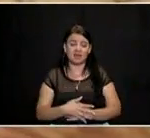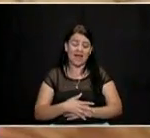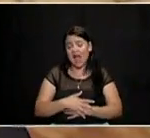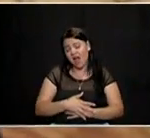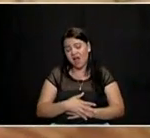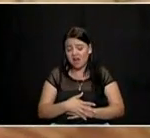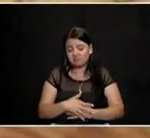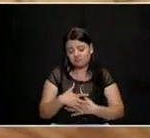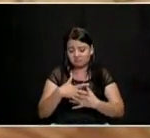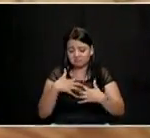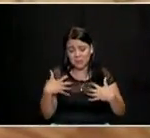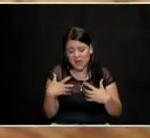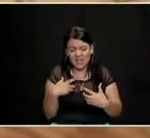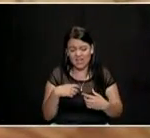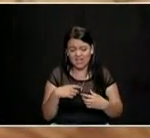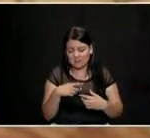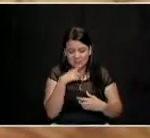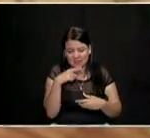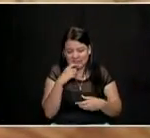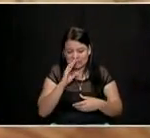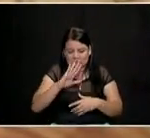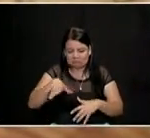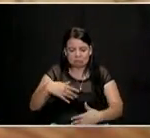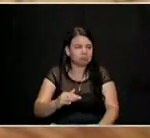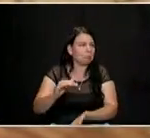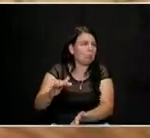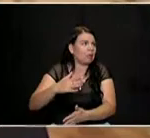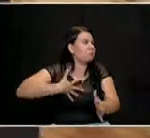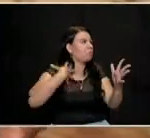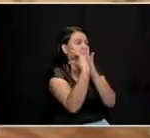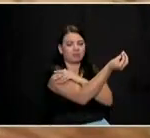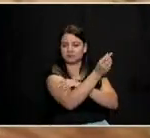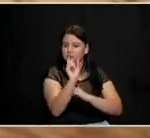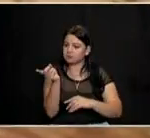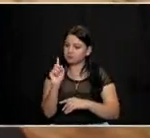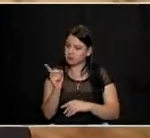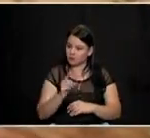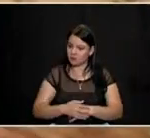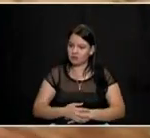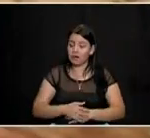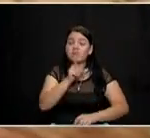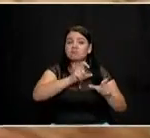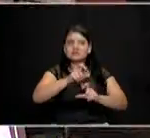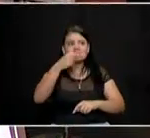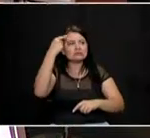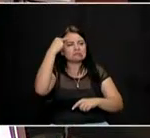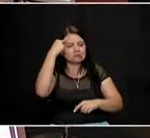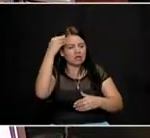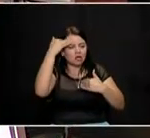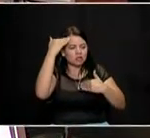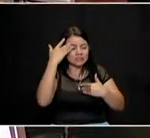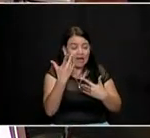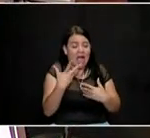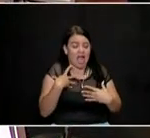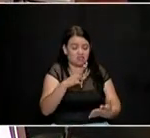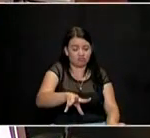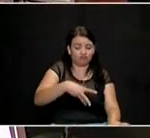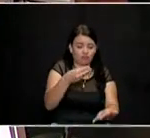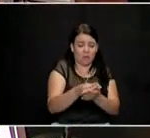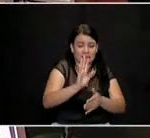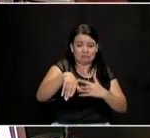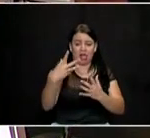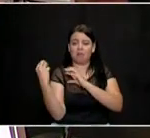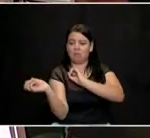y para que la gente sea consciente del daño que hacen cuando compran un animal y luego lo abandona muchísimas gracias al